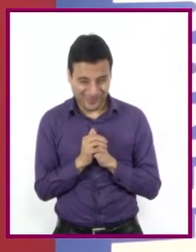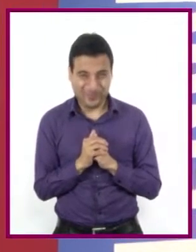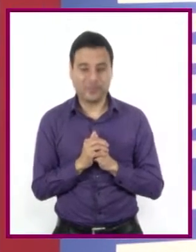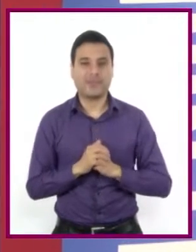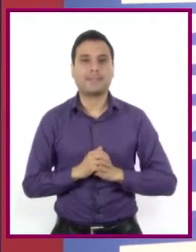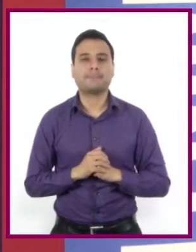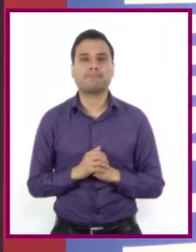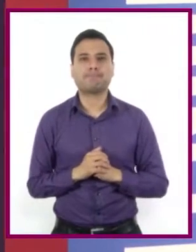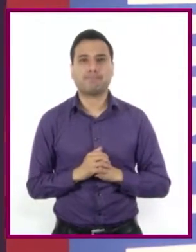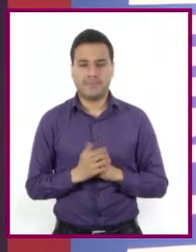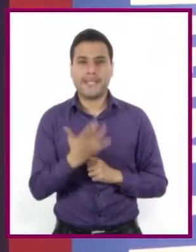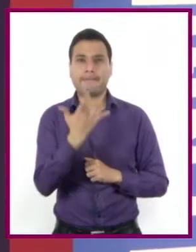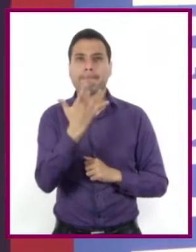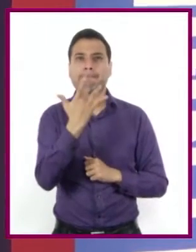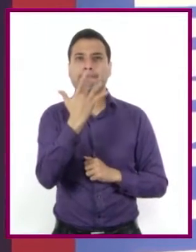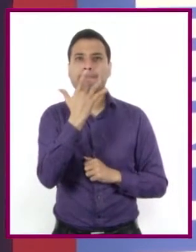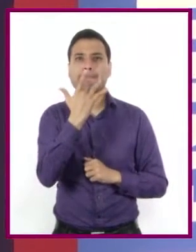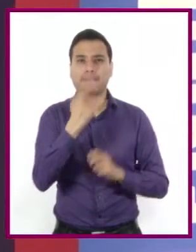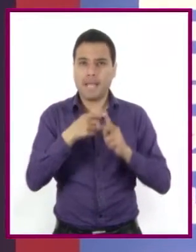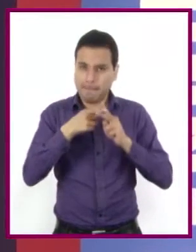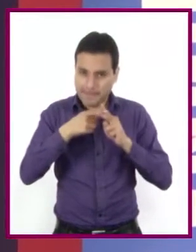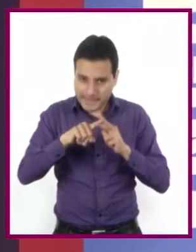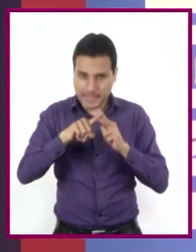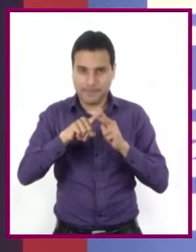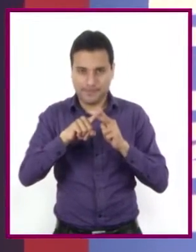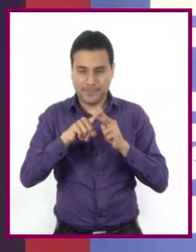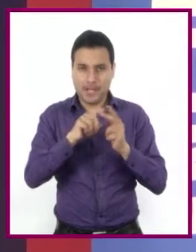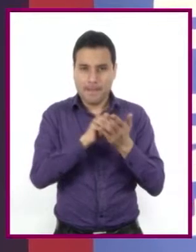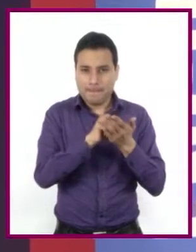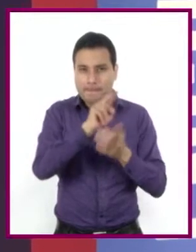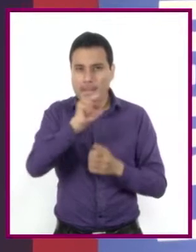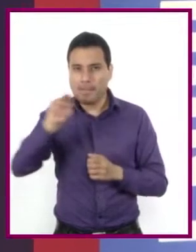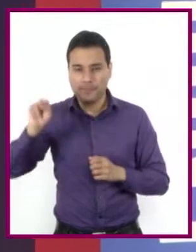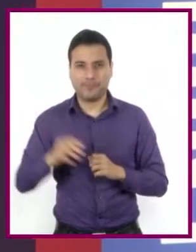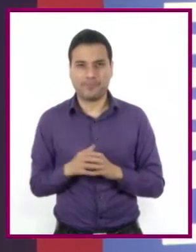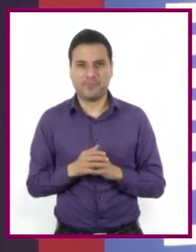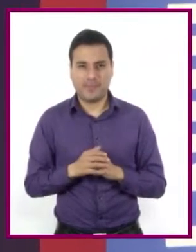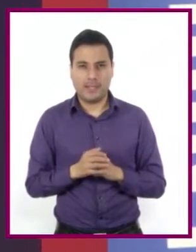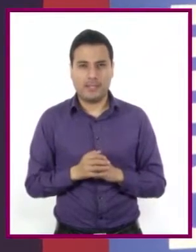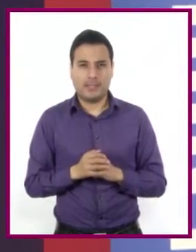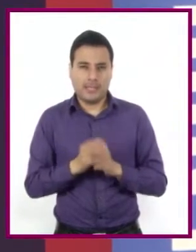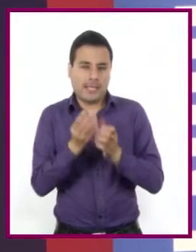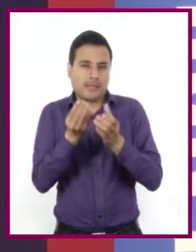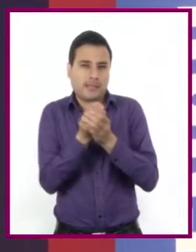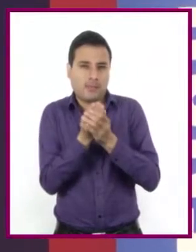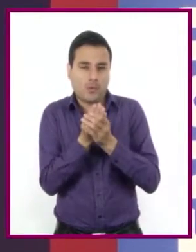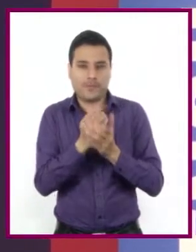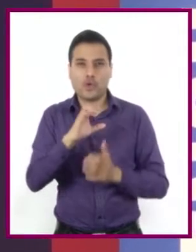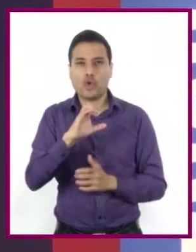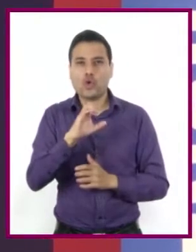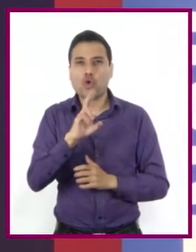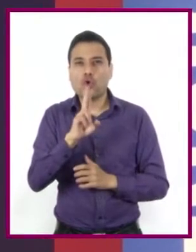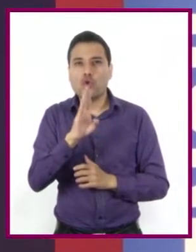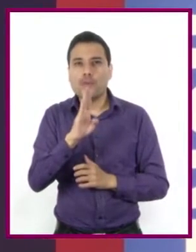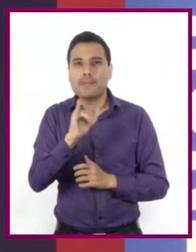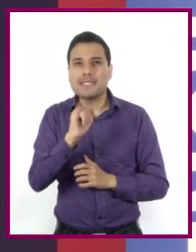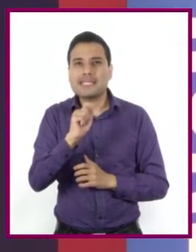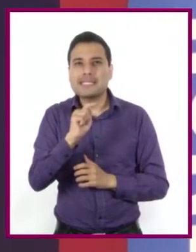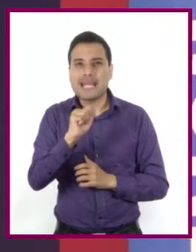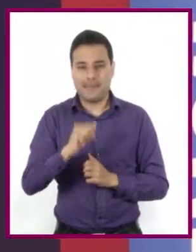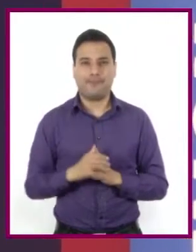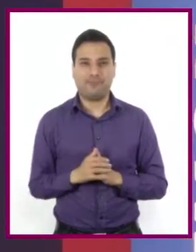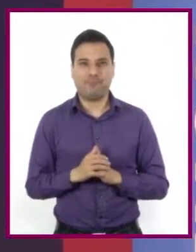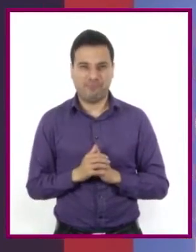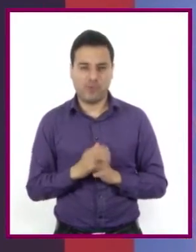geométrica, Diego Rivera incursionó en el movimiento de vanguardia cubista, creando algunas de sus pinturas más emblemáticas de